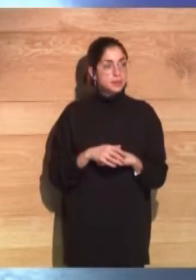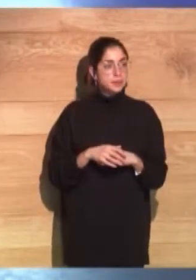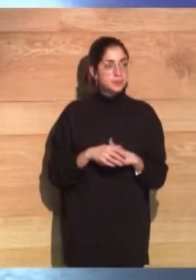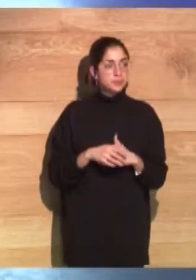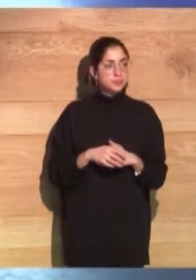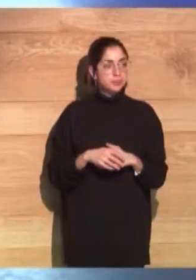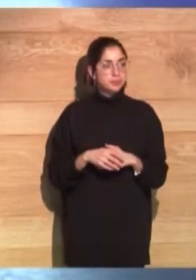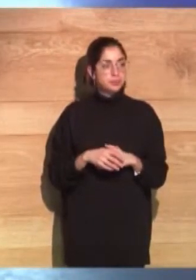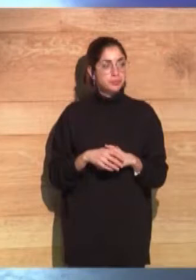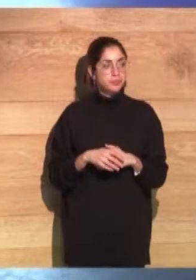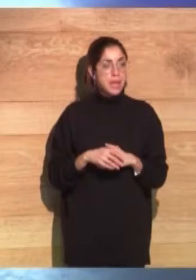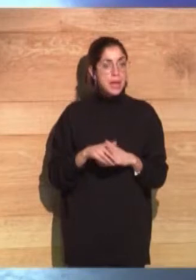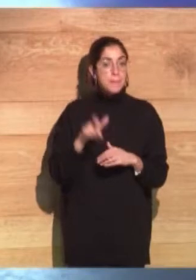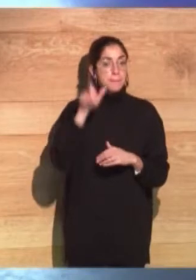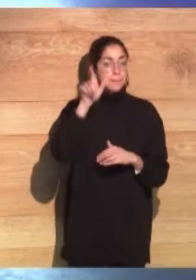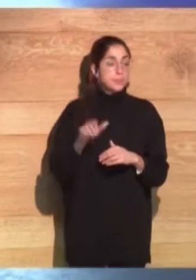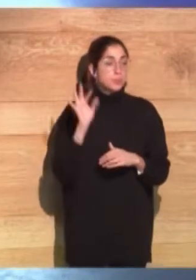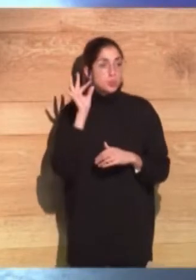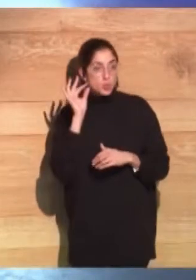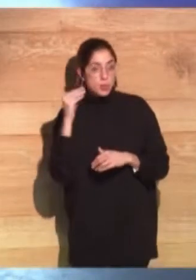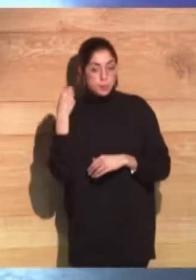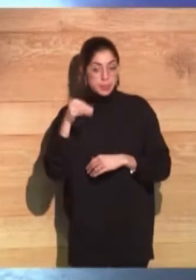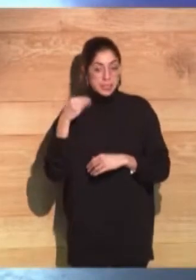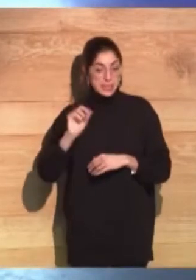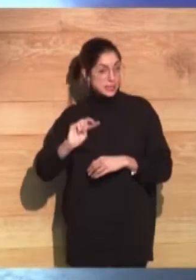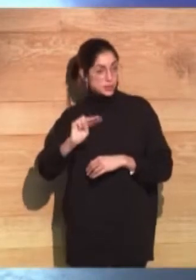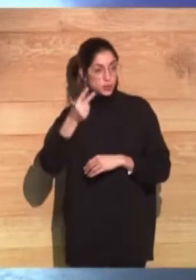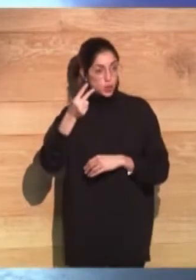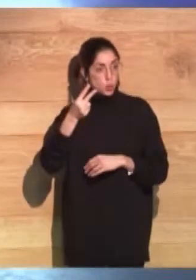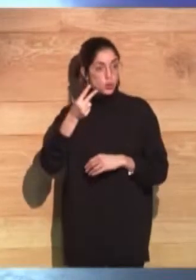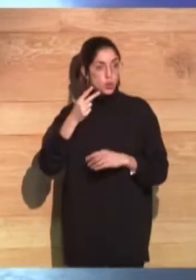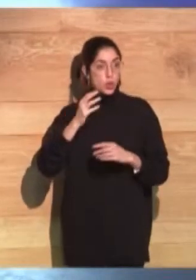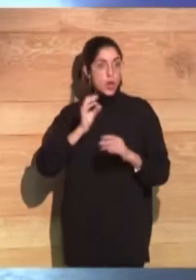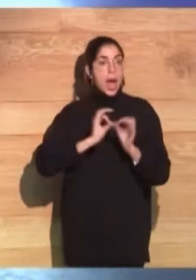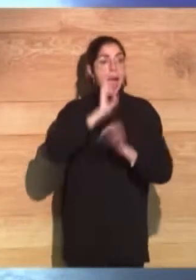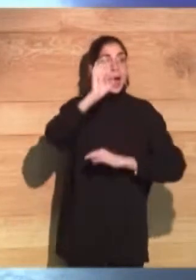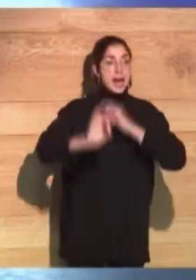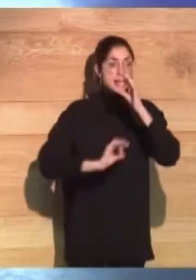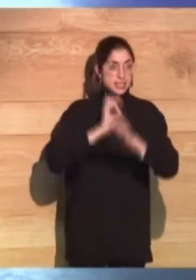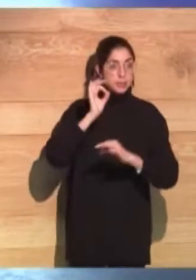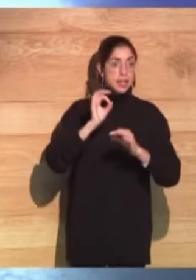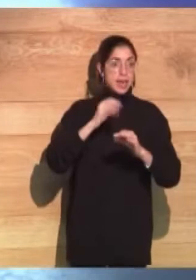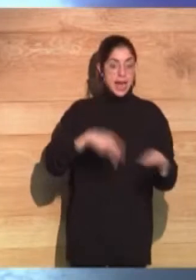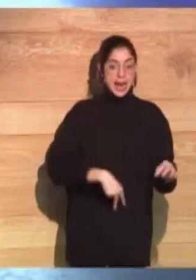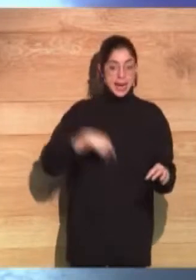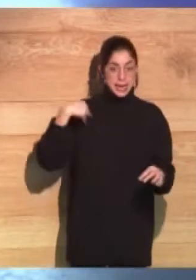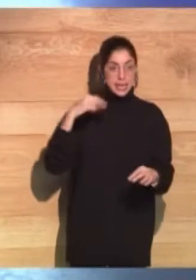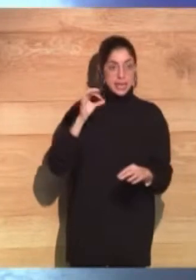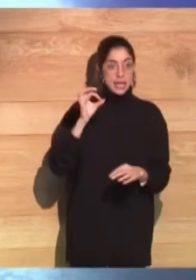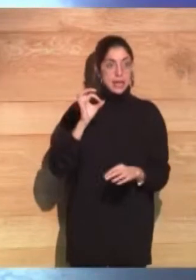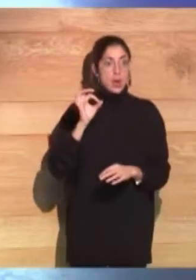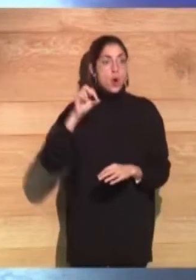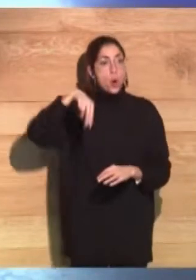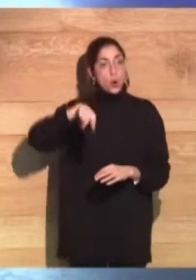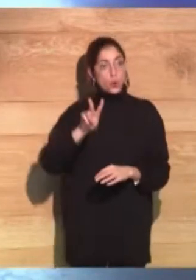la segunda mujer presidenta de la Asamblea General de Naciones Unidas fue mujer,